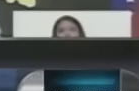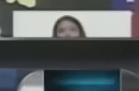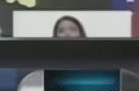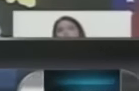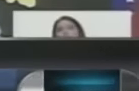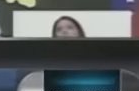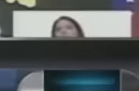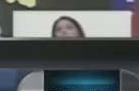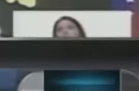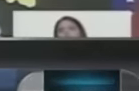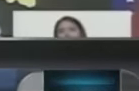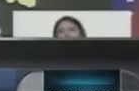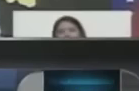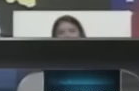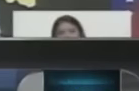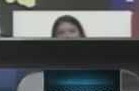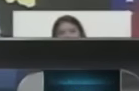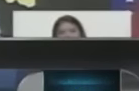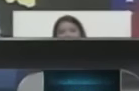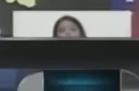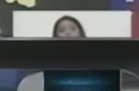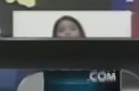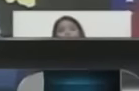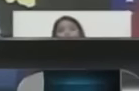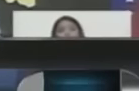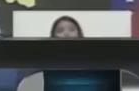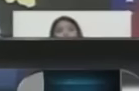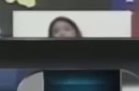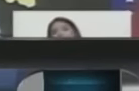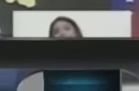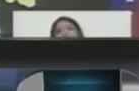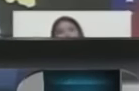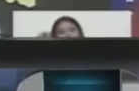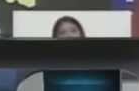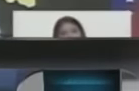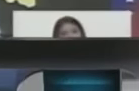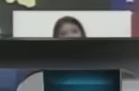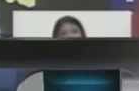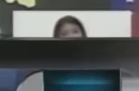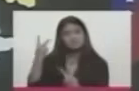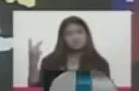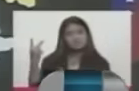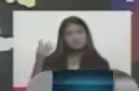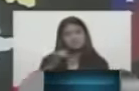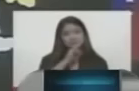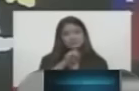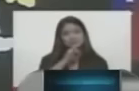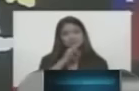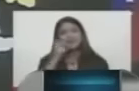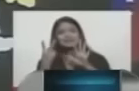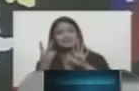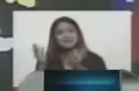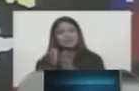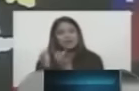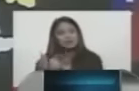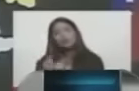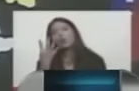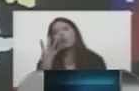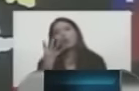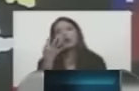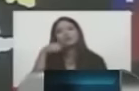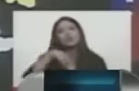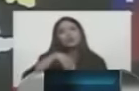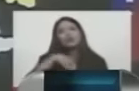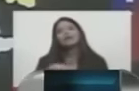operación Ataque al Gorgojo, 49 personas detenidas, en la relación que ven en pantalla: 7 en Anzoátegui, 4 en Aragua,